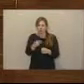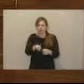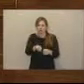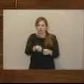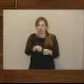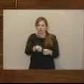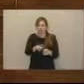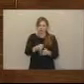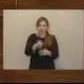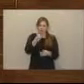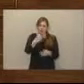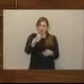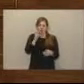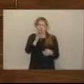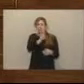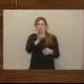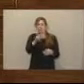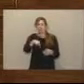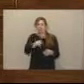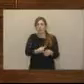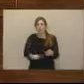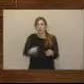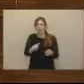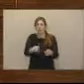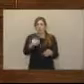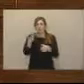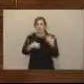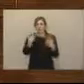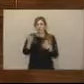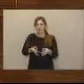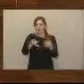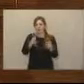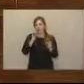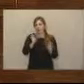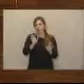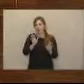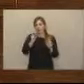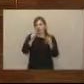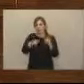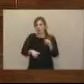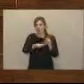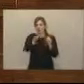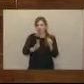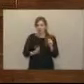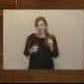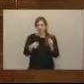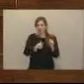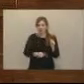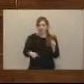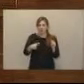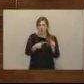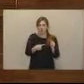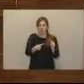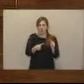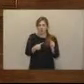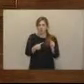mucho, pero bueno, PP y Podemos sé que les molesta, la verdad, pero en este caso no les parece que Podemos se ha tomado muchas molestias